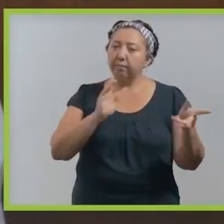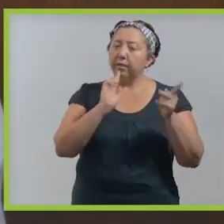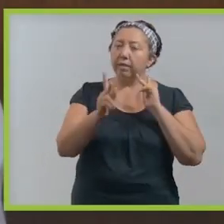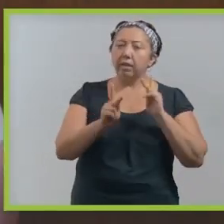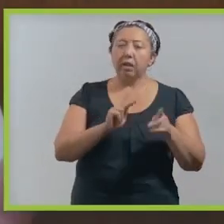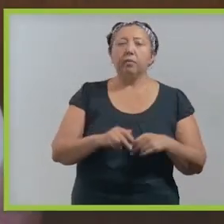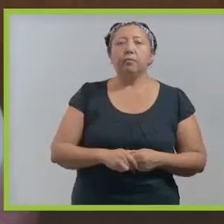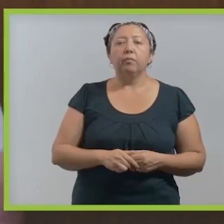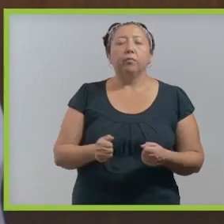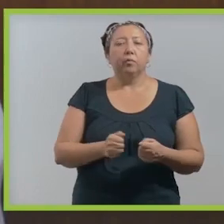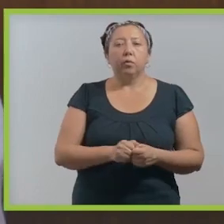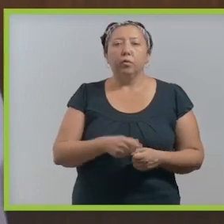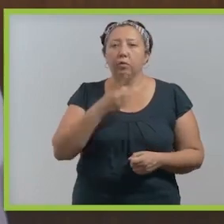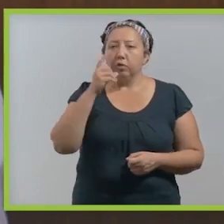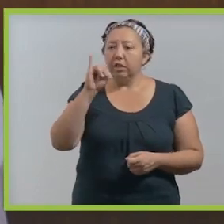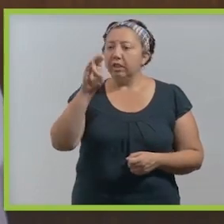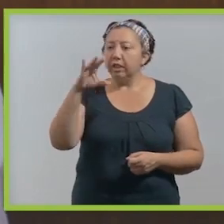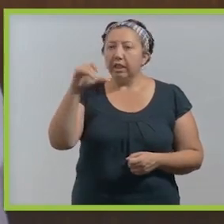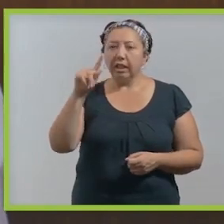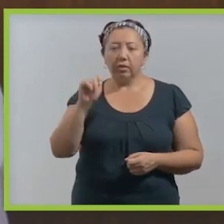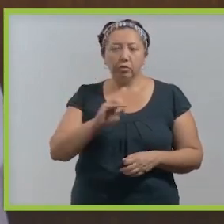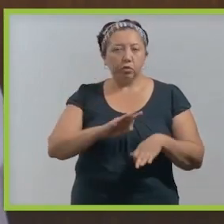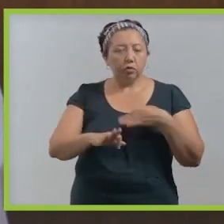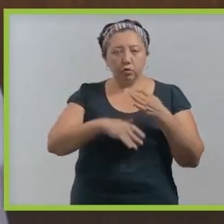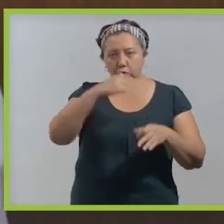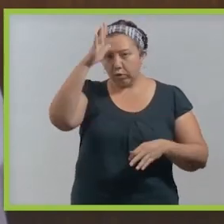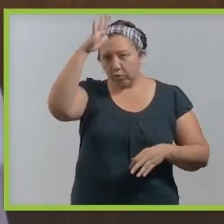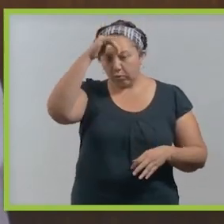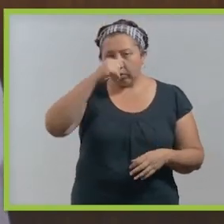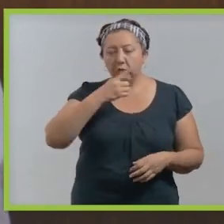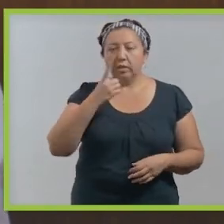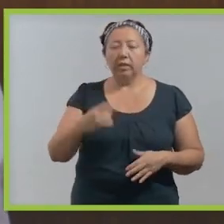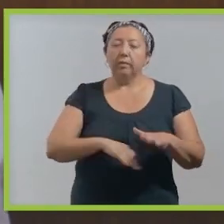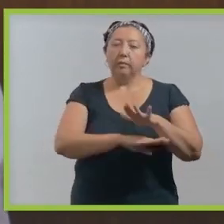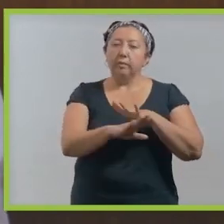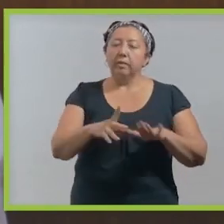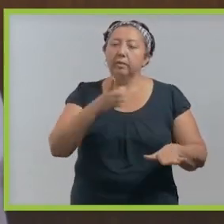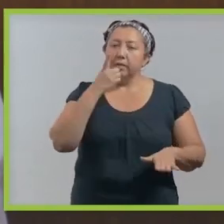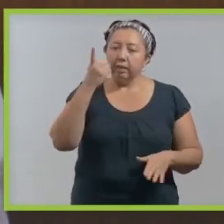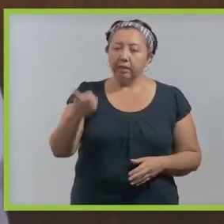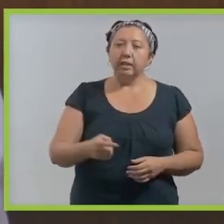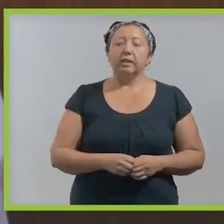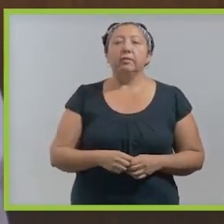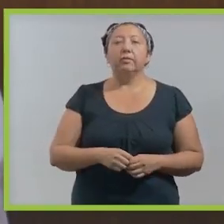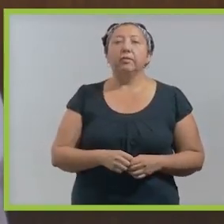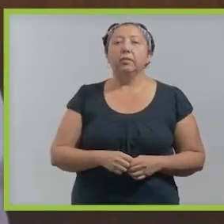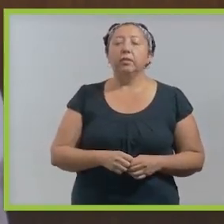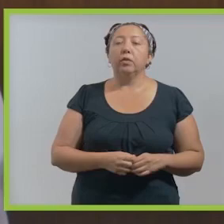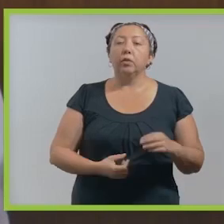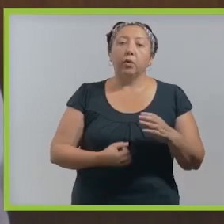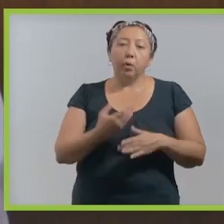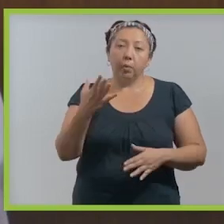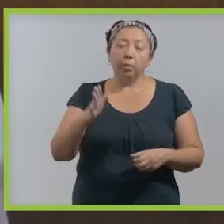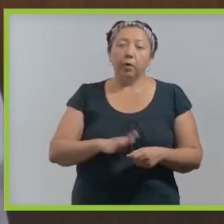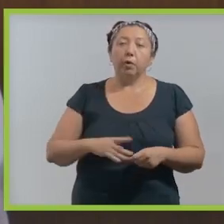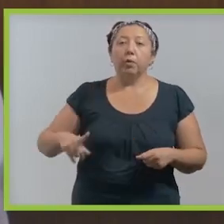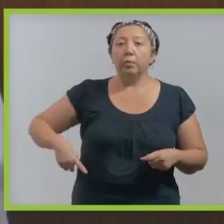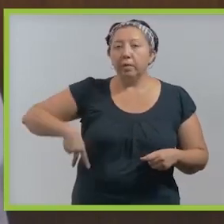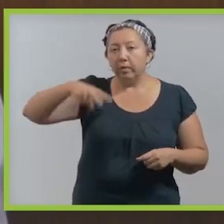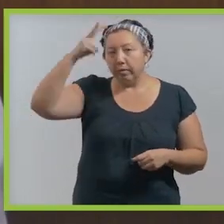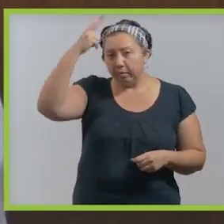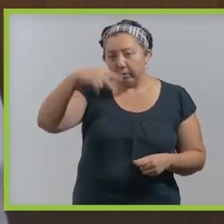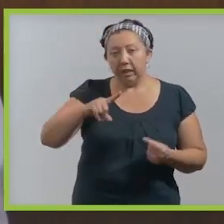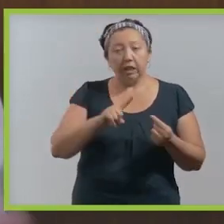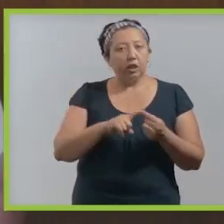platicado con los sindicatos, pues todos hemos llegado a la determinación que en base a lo que dice el decreto nuevo emitido por el gobierno